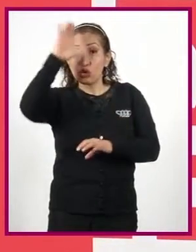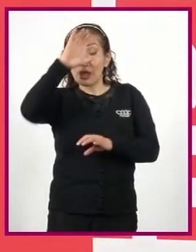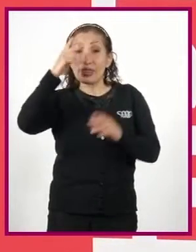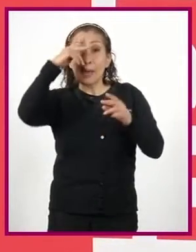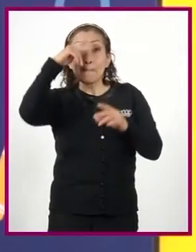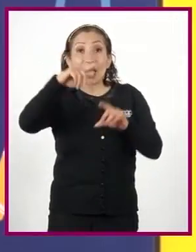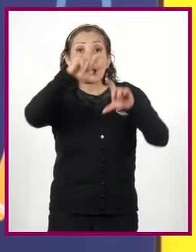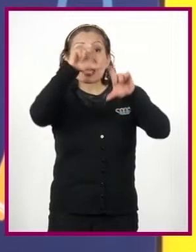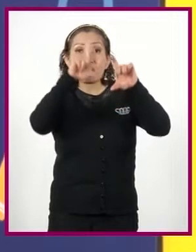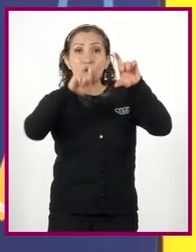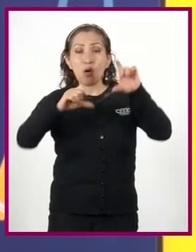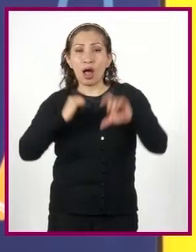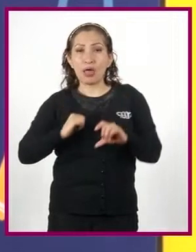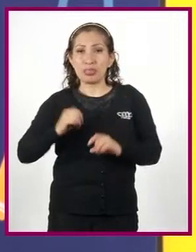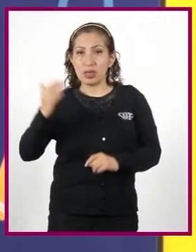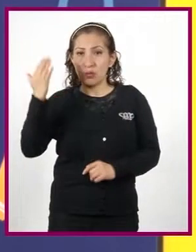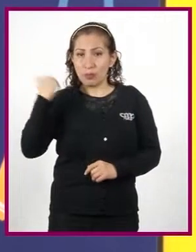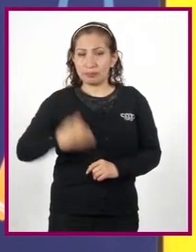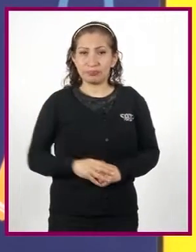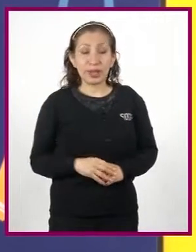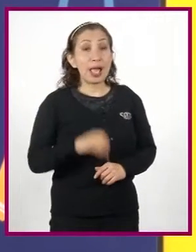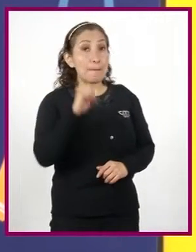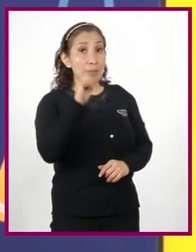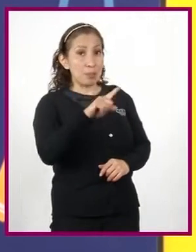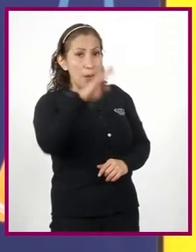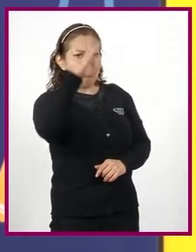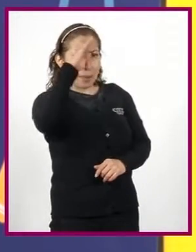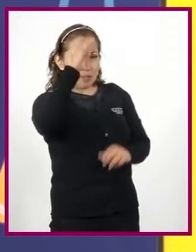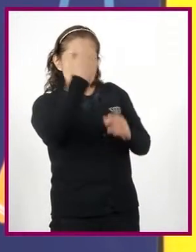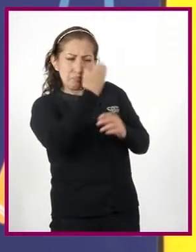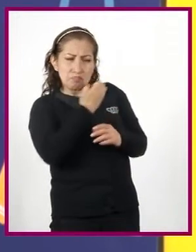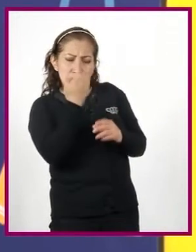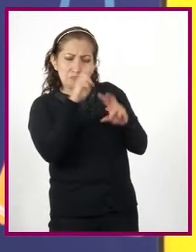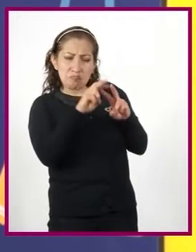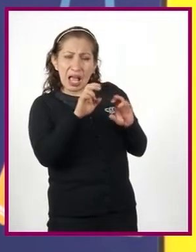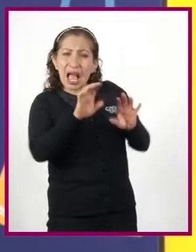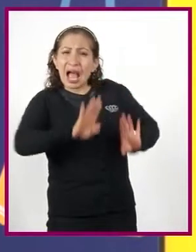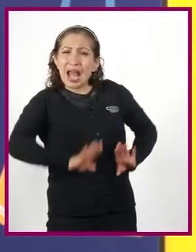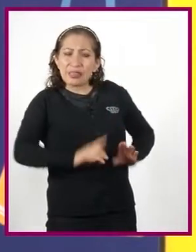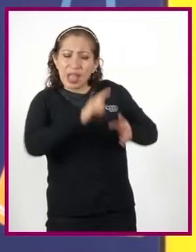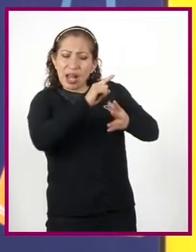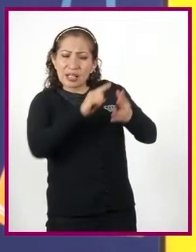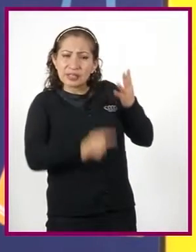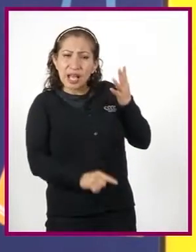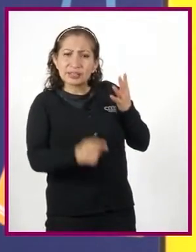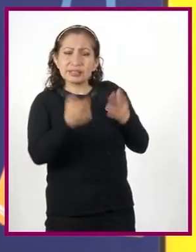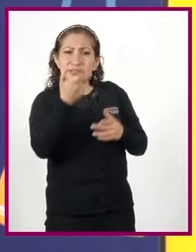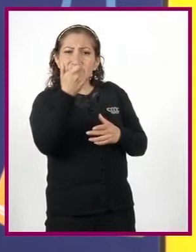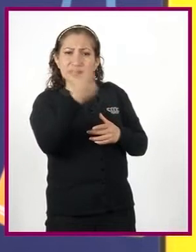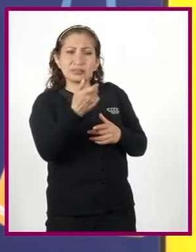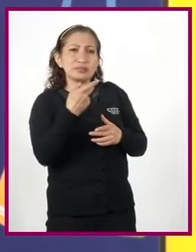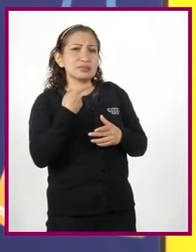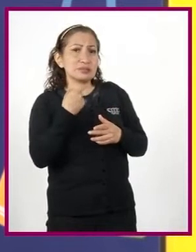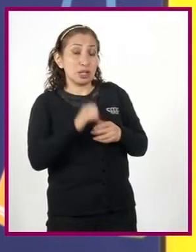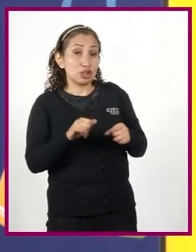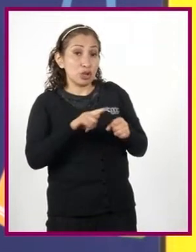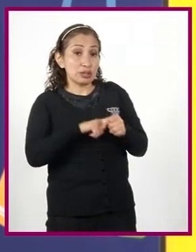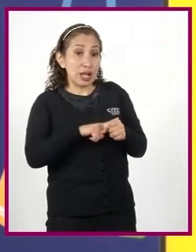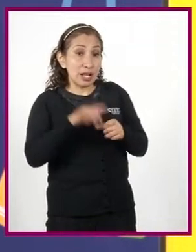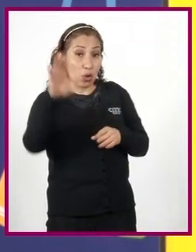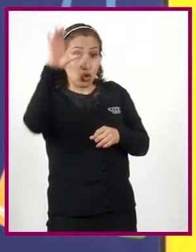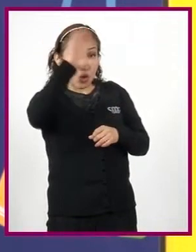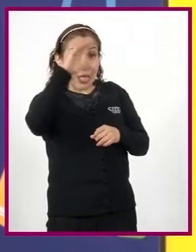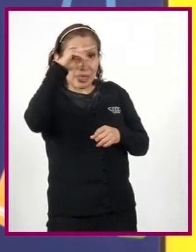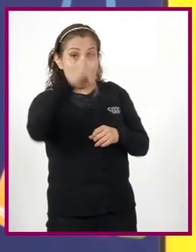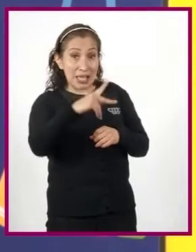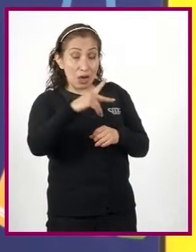México antiguo. Y a propósito de reflexionar sobre las características económicas, políticas, sociales y culturales